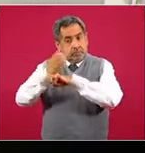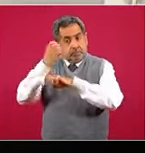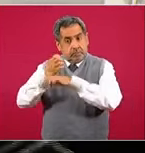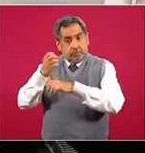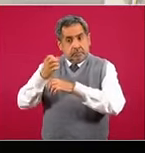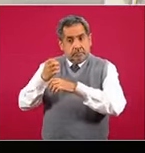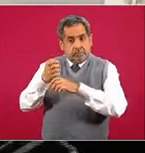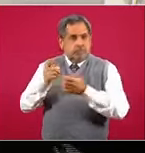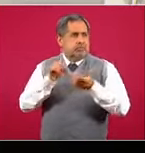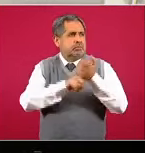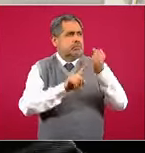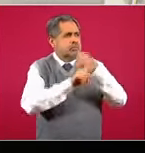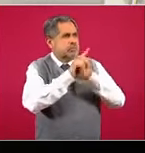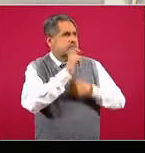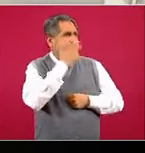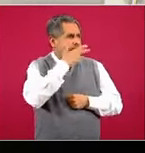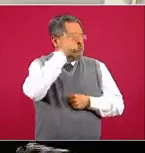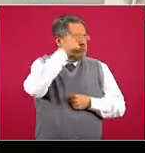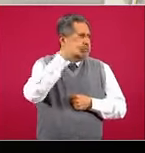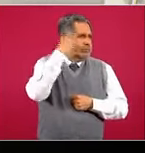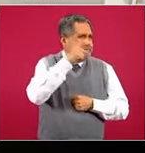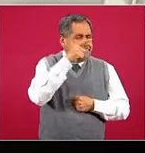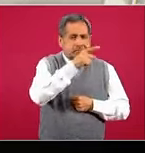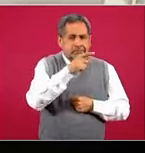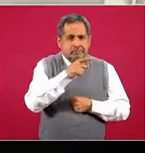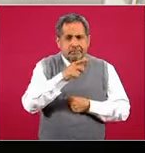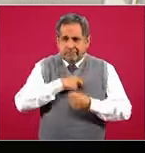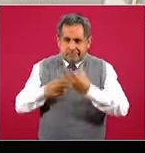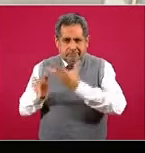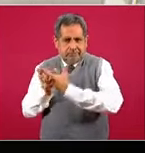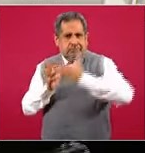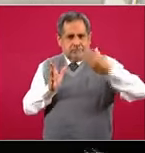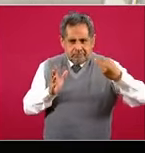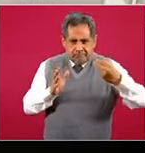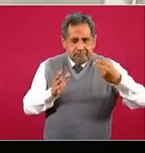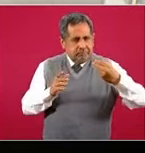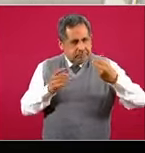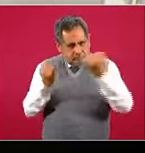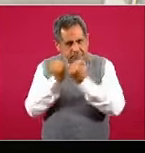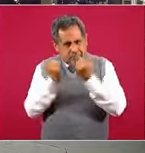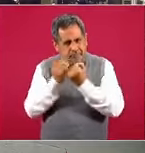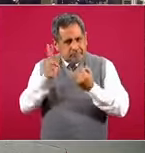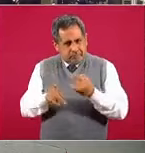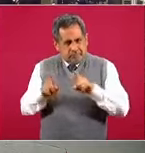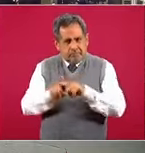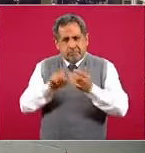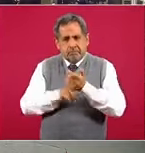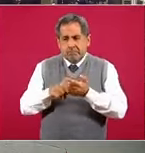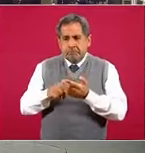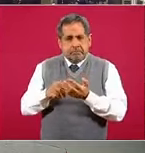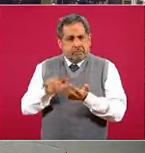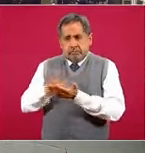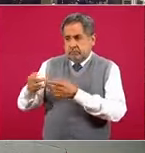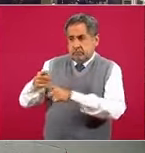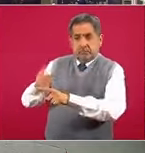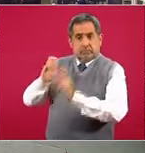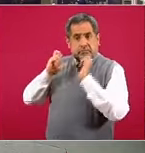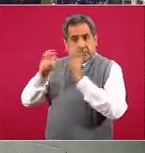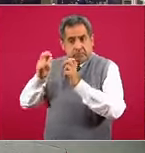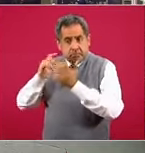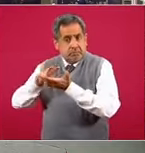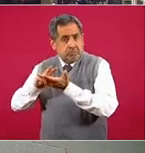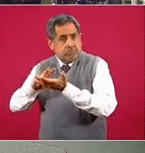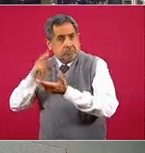tienen problemas, Chihuahua, Hidalgo y Querétaro, copien aquellas acciones, pues sí, que están llevando a nivel municipal y a